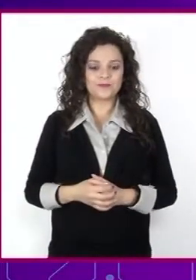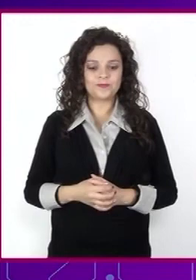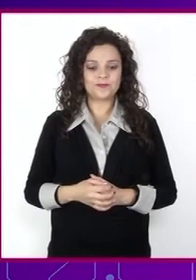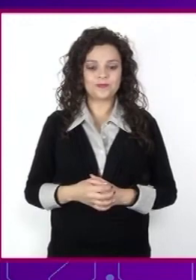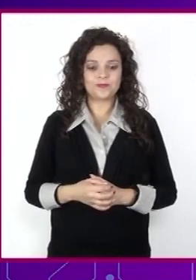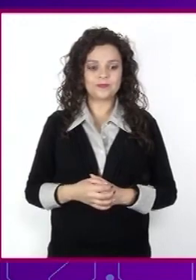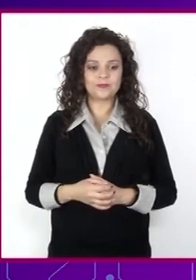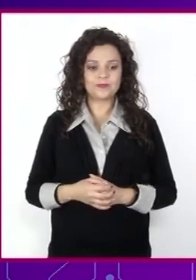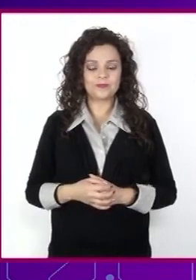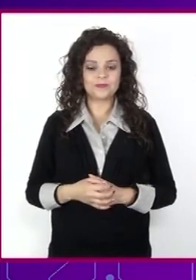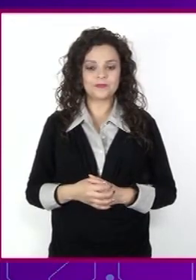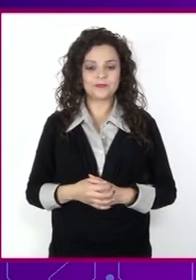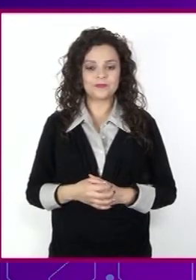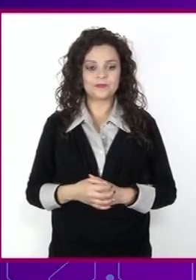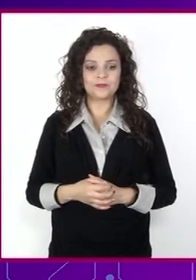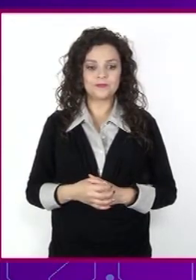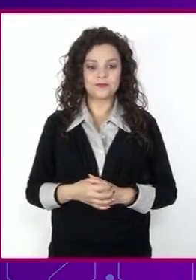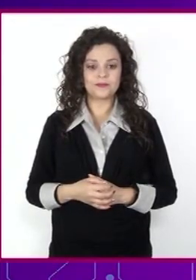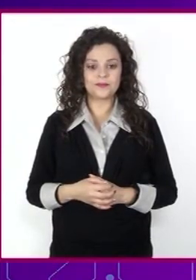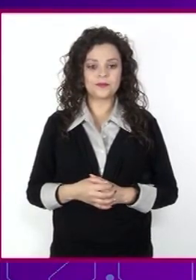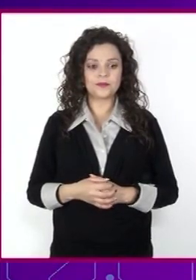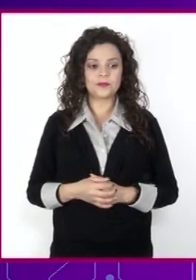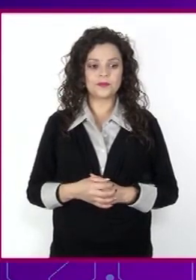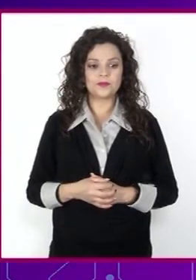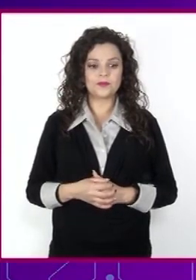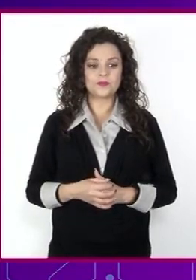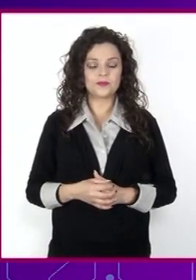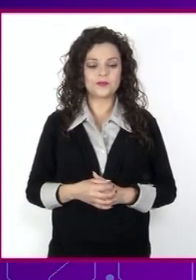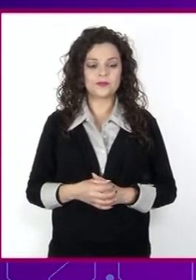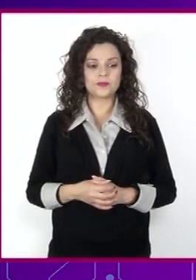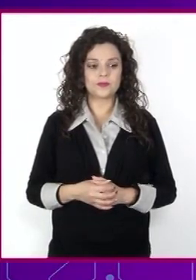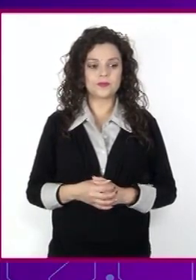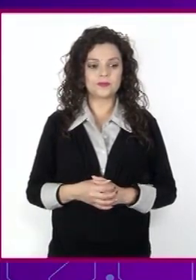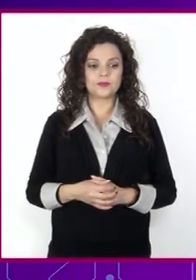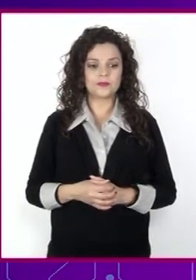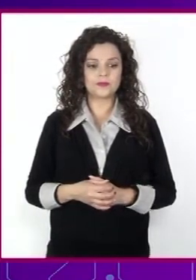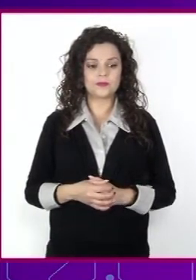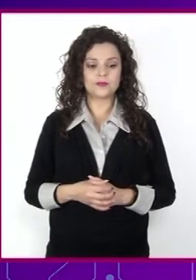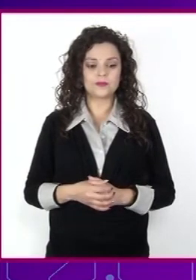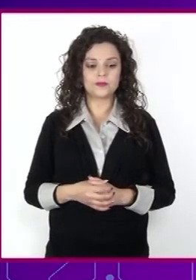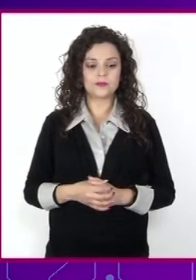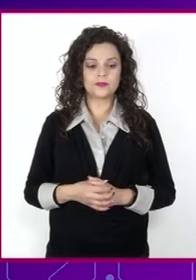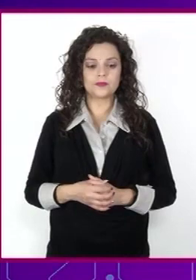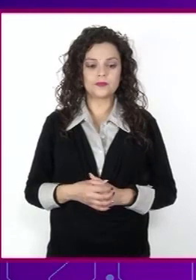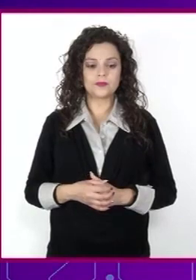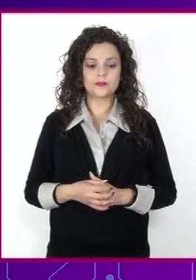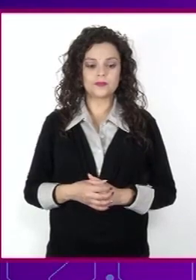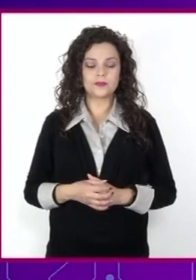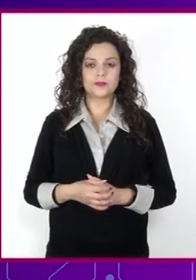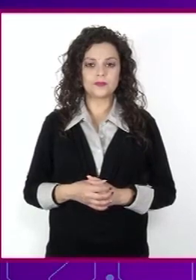Explora. Cuestiona. Investiga. Conoce.